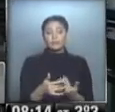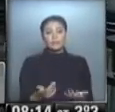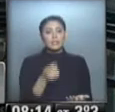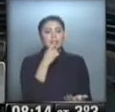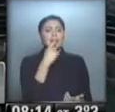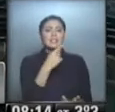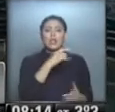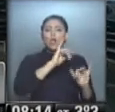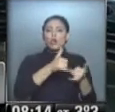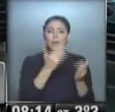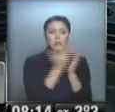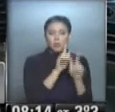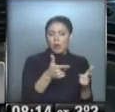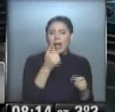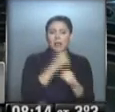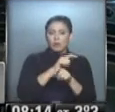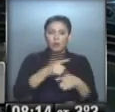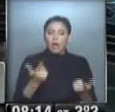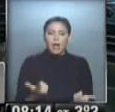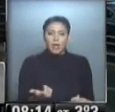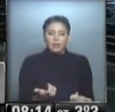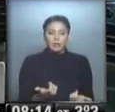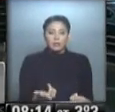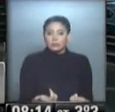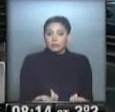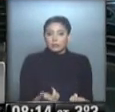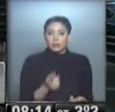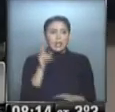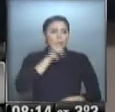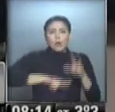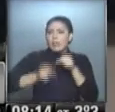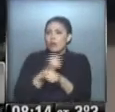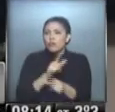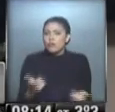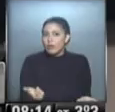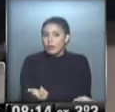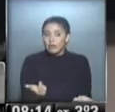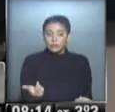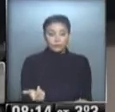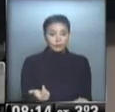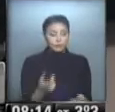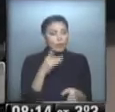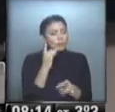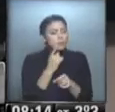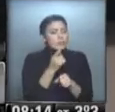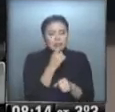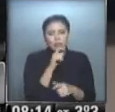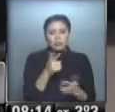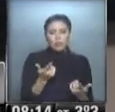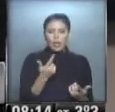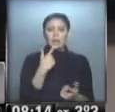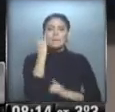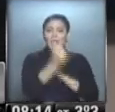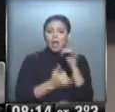de que hay jóvenes que no estudian, que no trabajan y que no buscan empleo sin definir claramente cuáles son